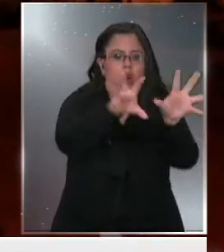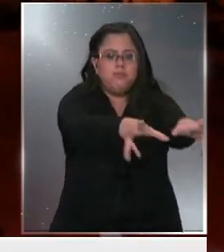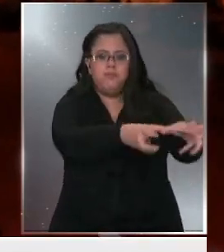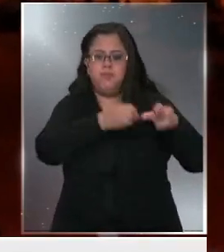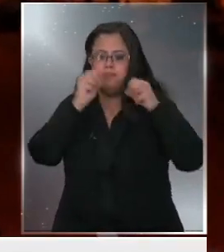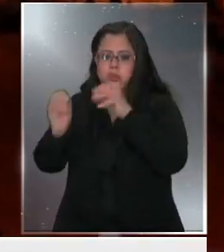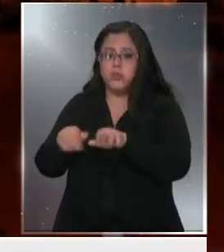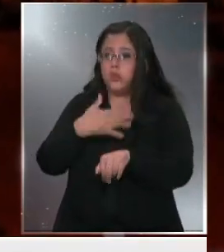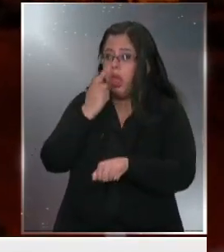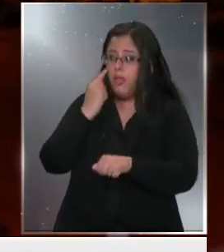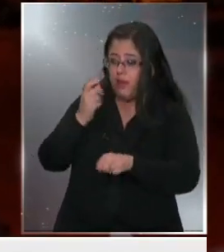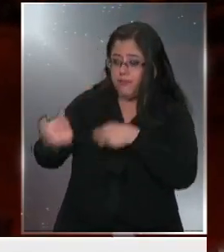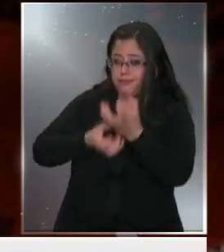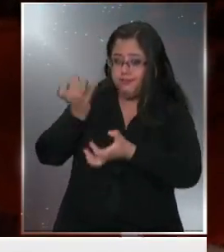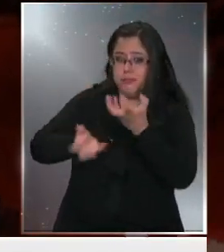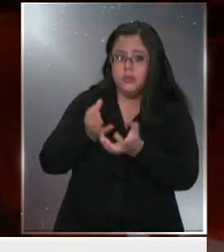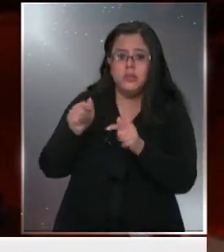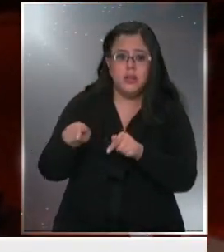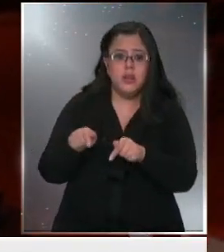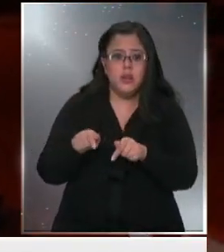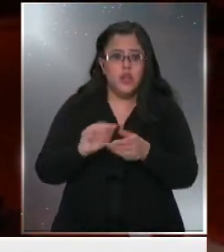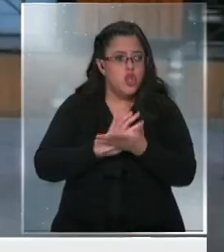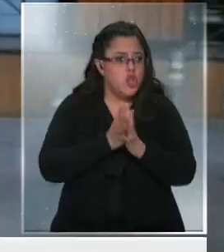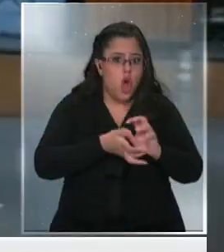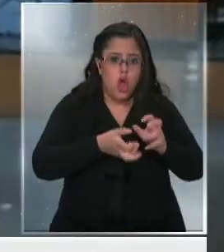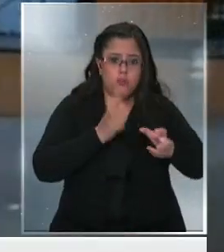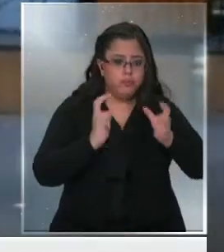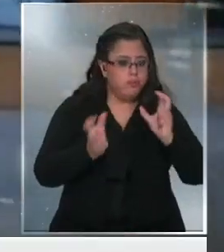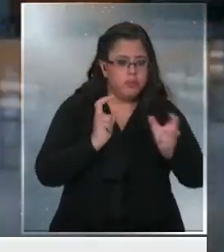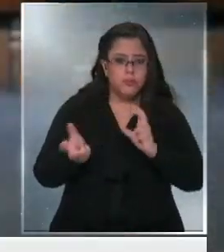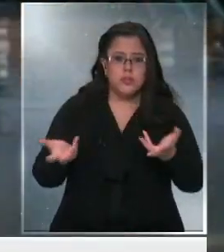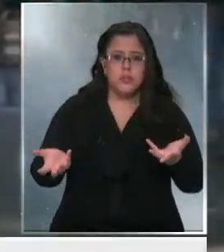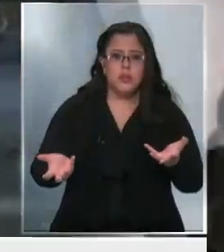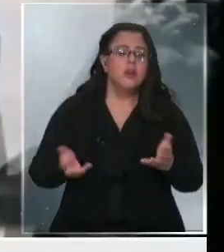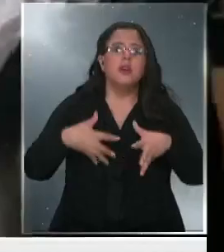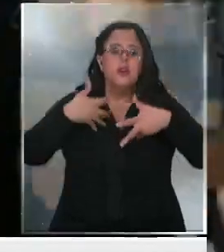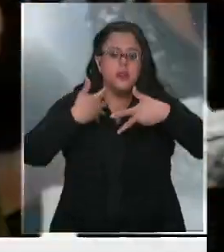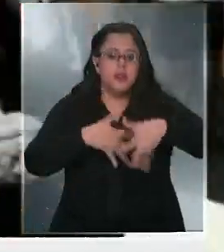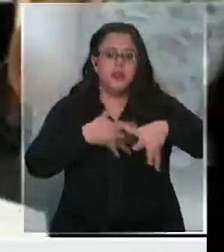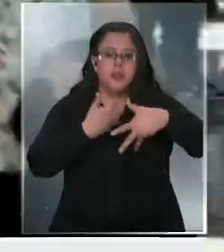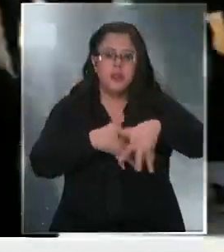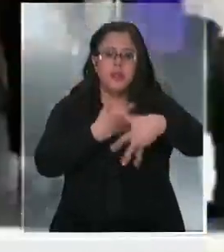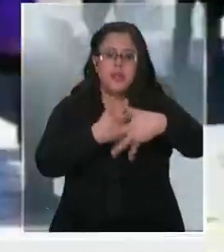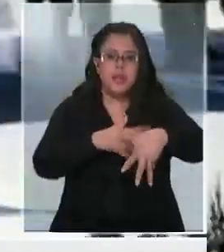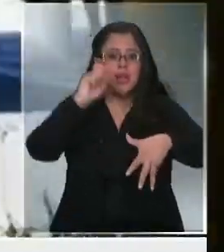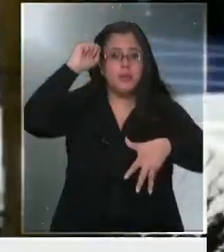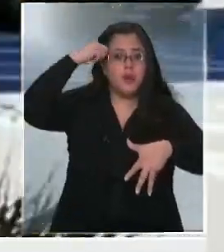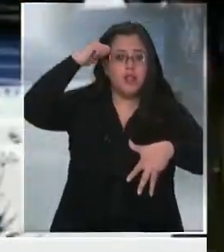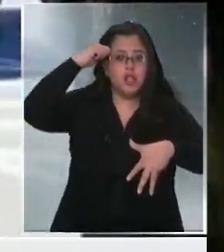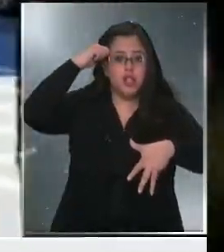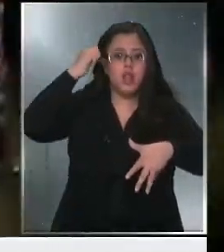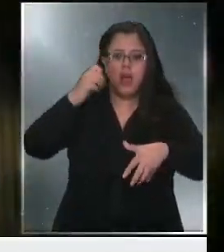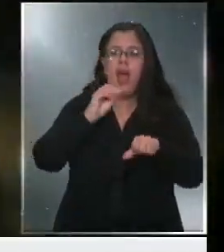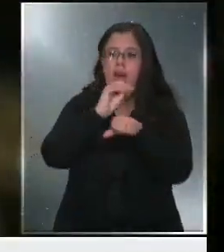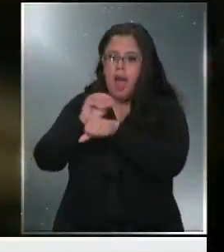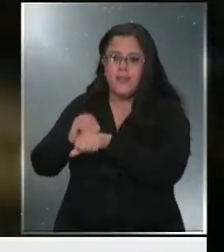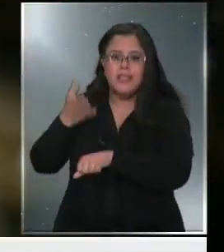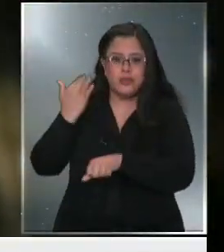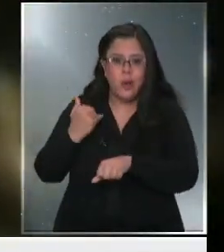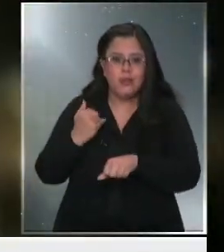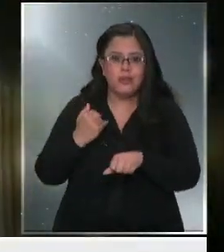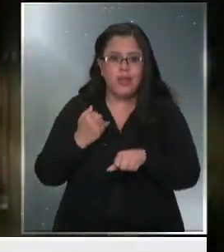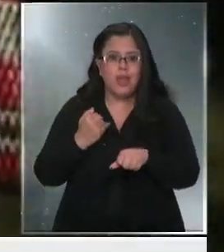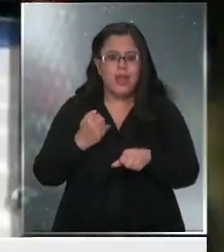la barricada de allá, entonces sacaron todo. Marchar por el sector oriente era la consigna. Centenares